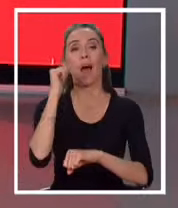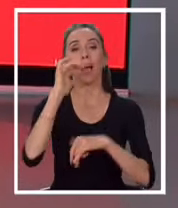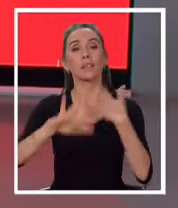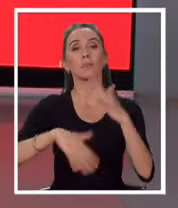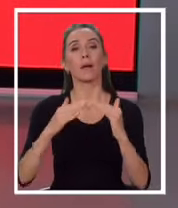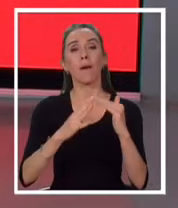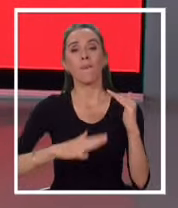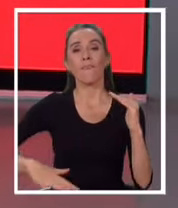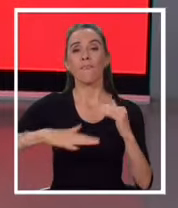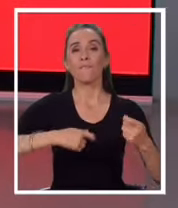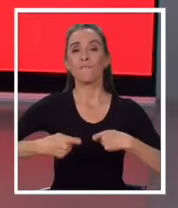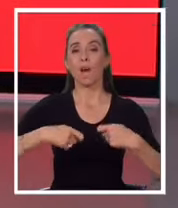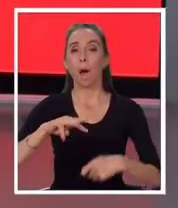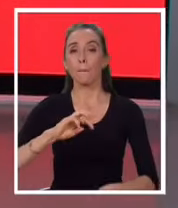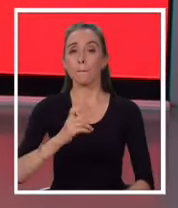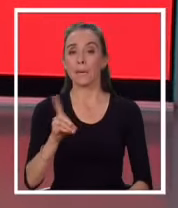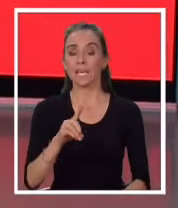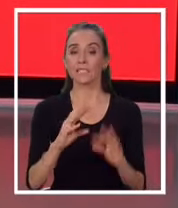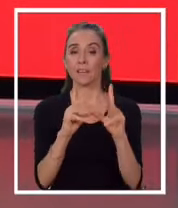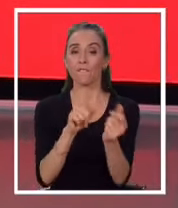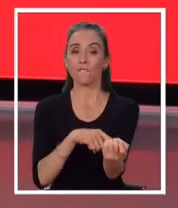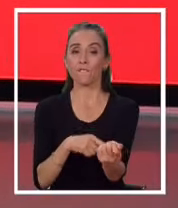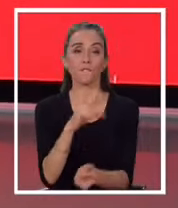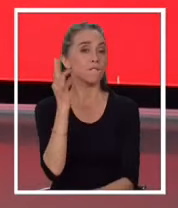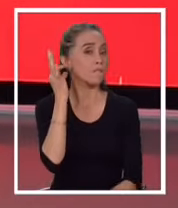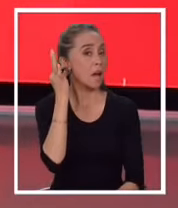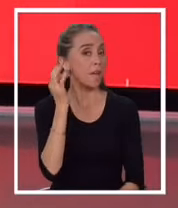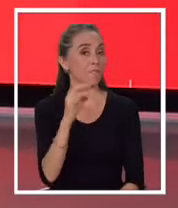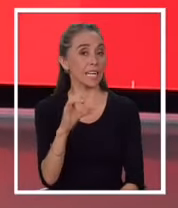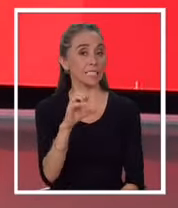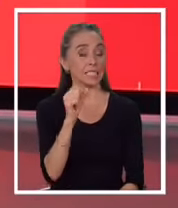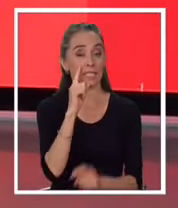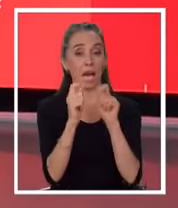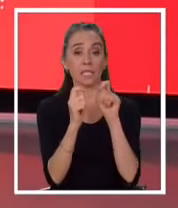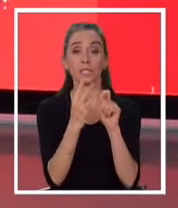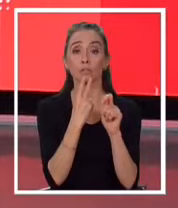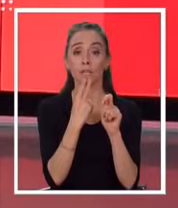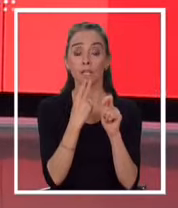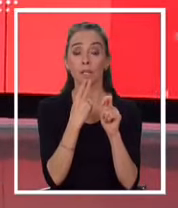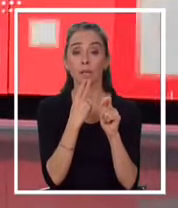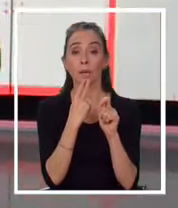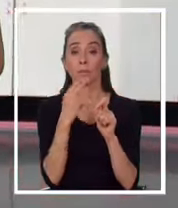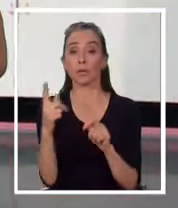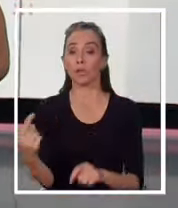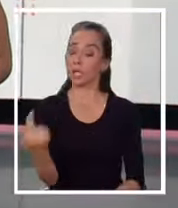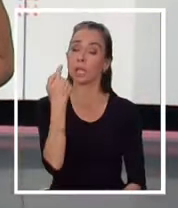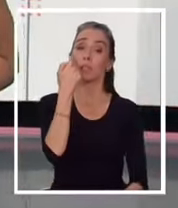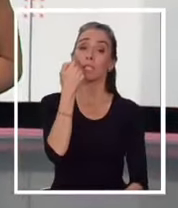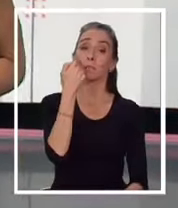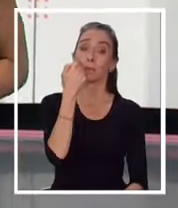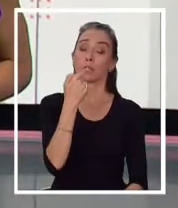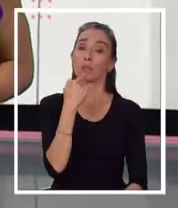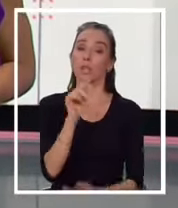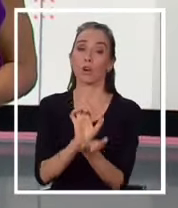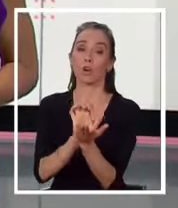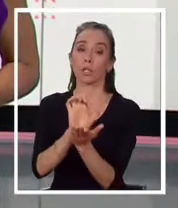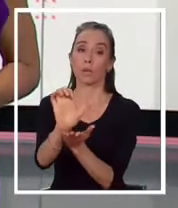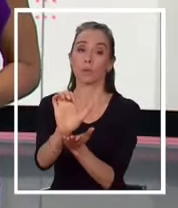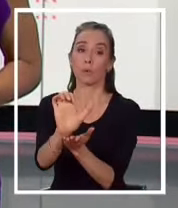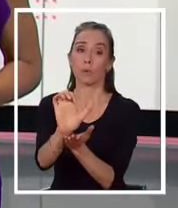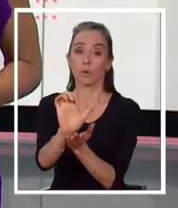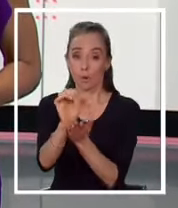en el barrio Meix. La familia de Francisca, quien se mantiene en riesgo vital por un disparo en el rostro, manifestó su repudio